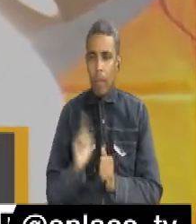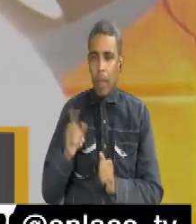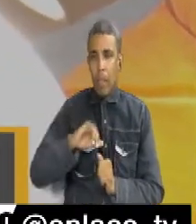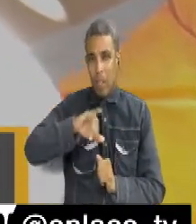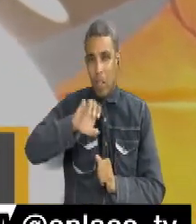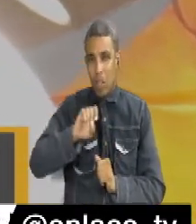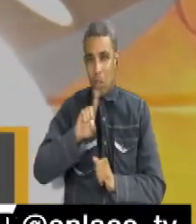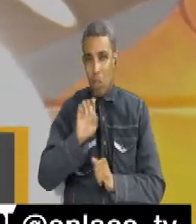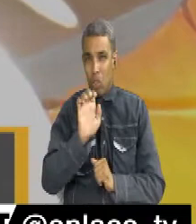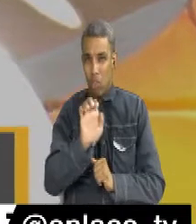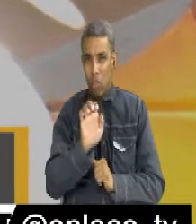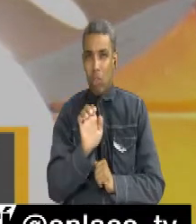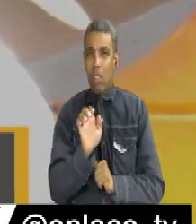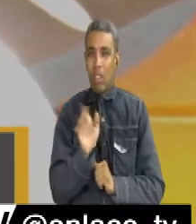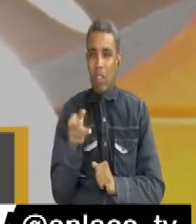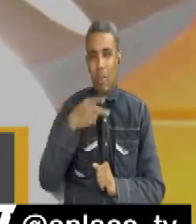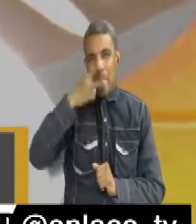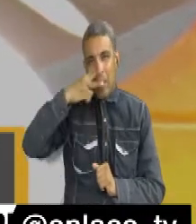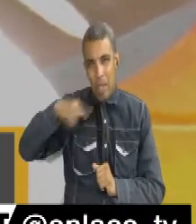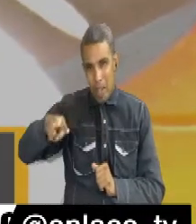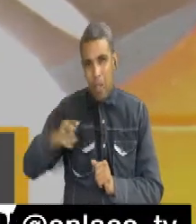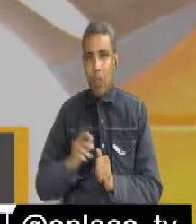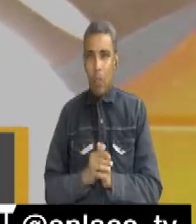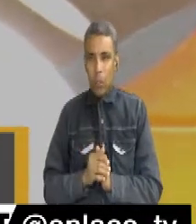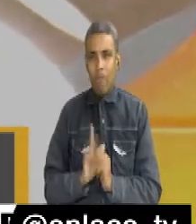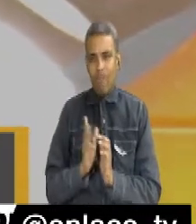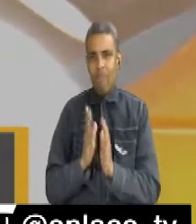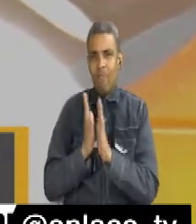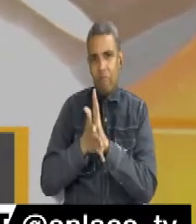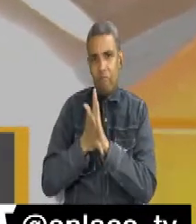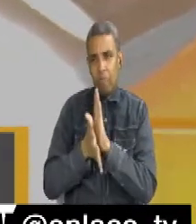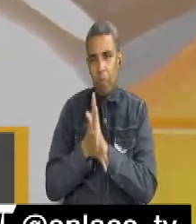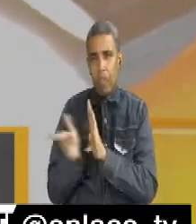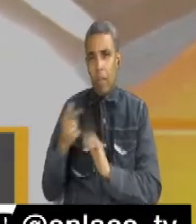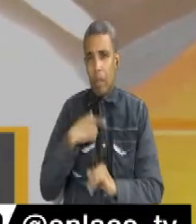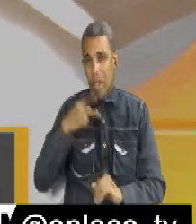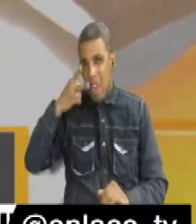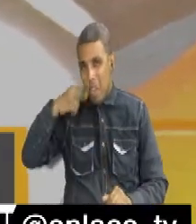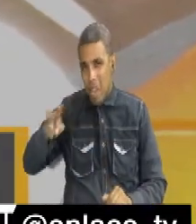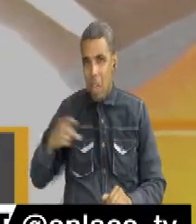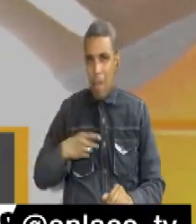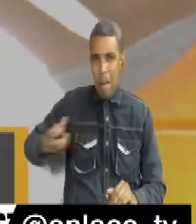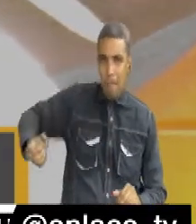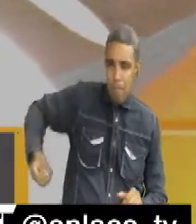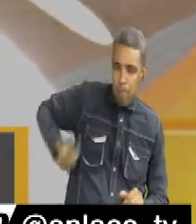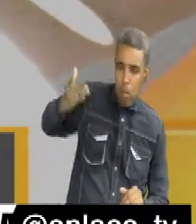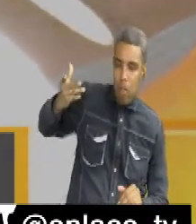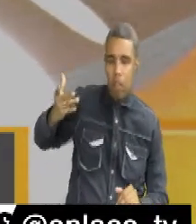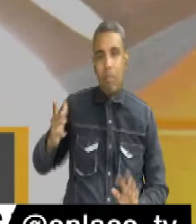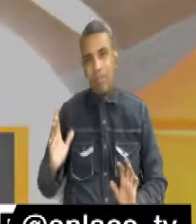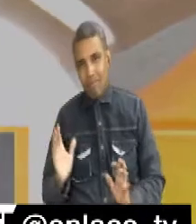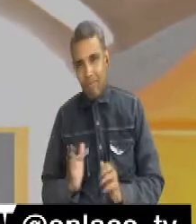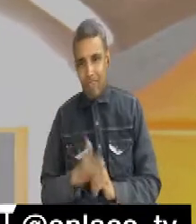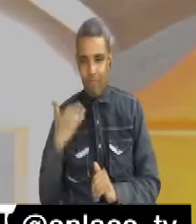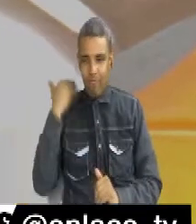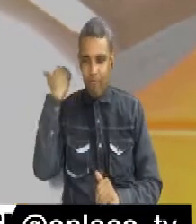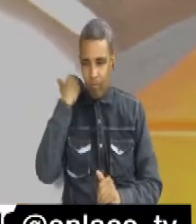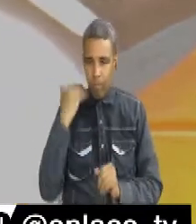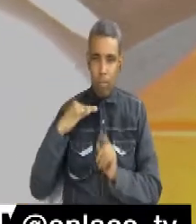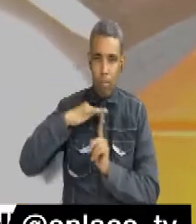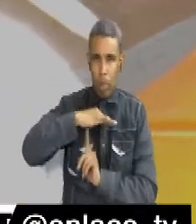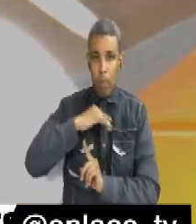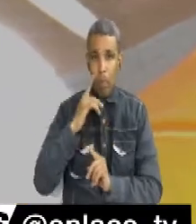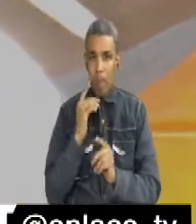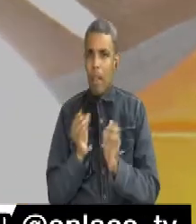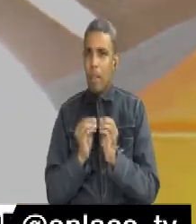también la queja de lo que ha sucedido con su hijo y con su compañero en el batallón energético y vial número 7. Continuaremos con más información en